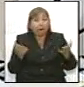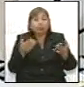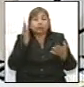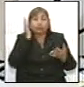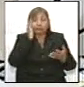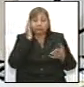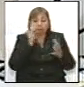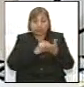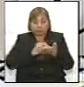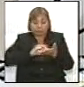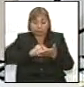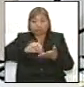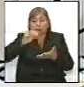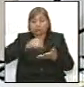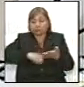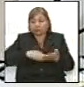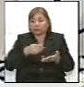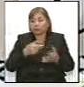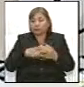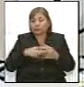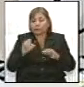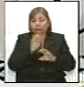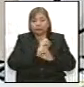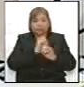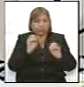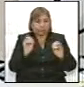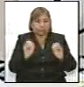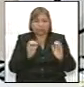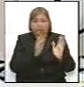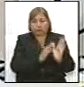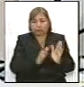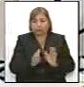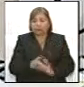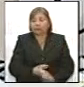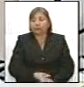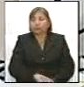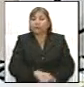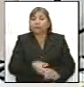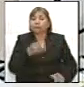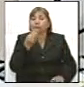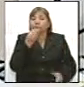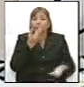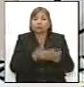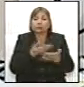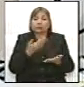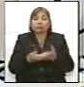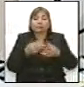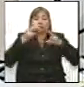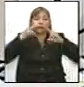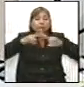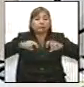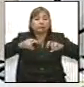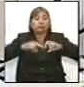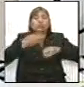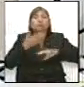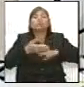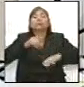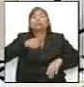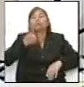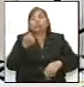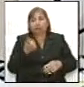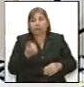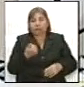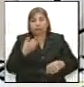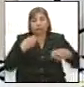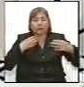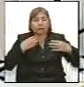habían elaborado ese documento o que había salido de la oficina. En ningún momento ha ocurrido eso. Porque eso será materia de una investigación en otro fuero, que